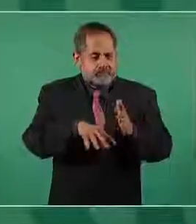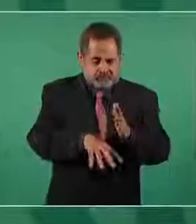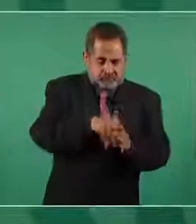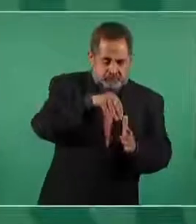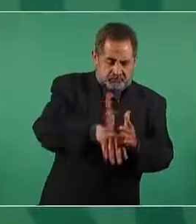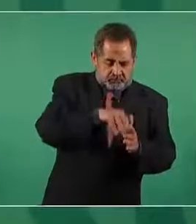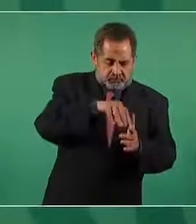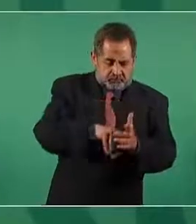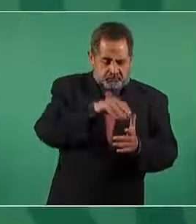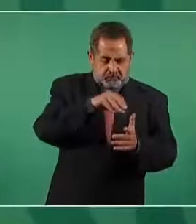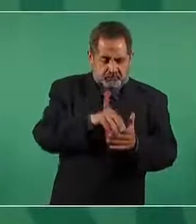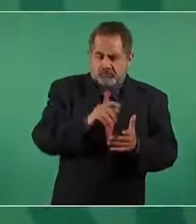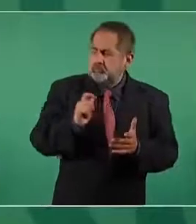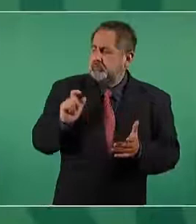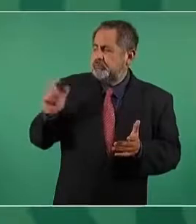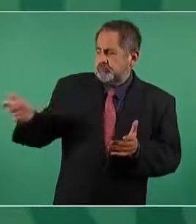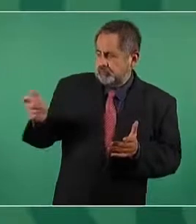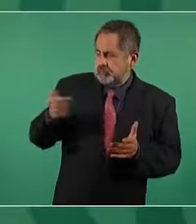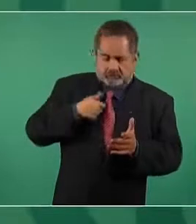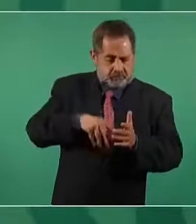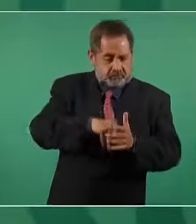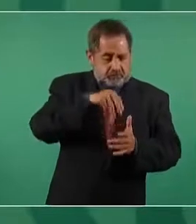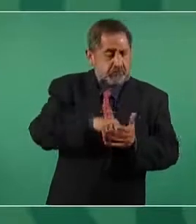comisión al Estado,